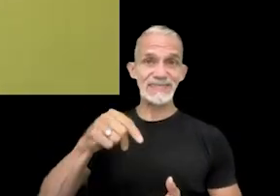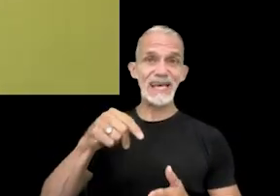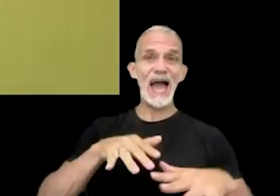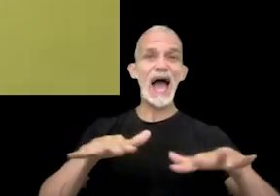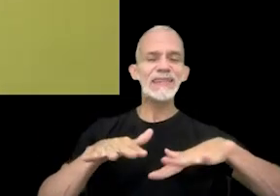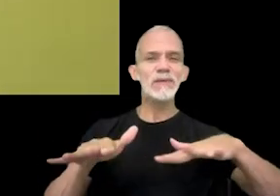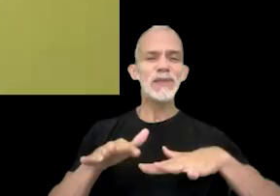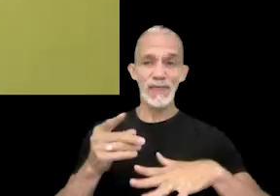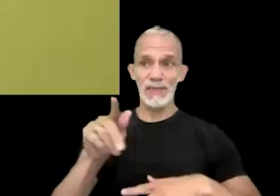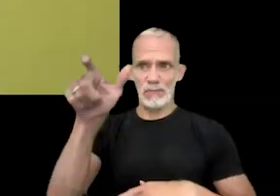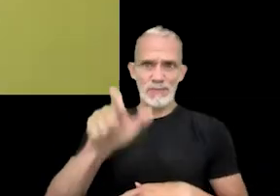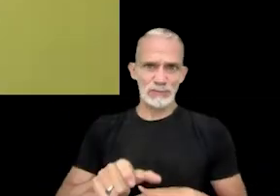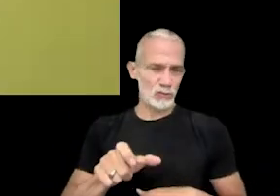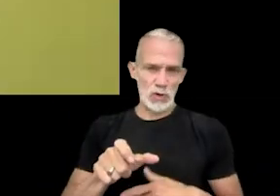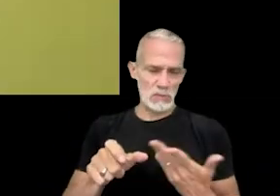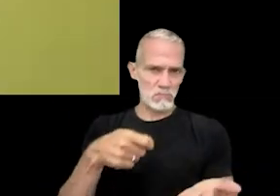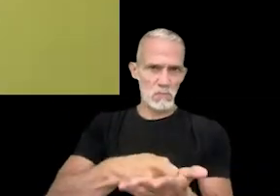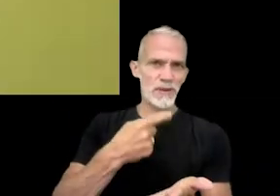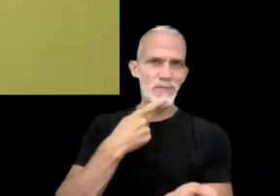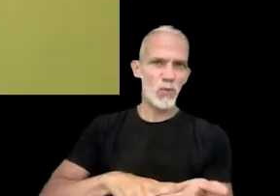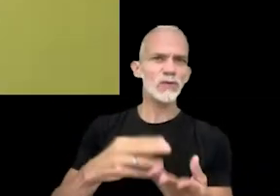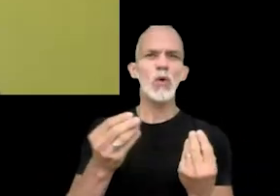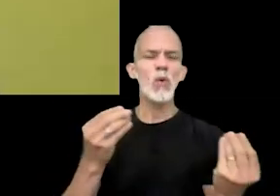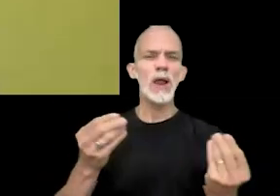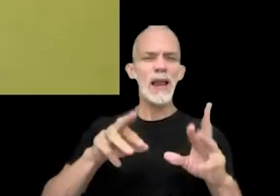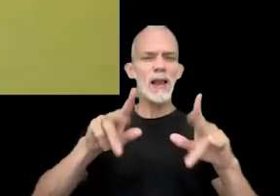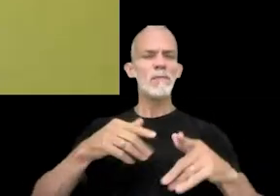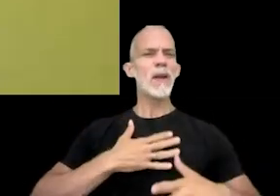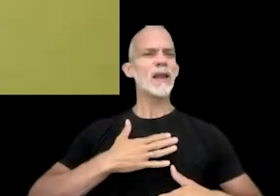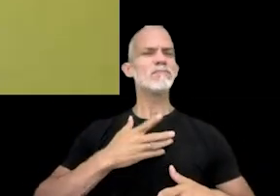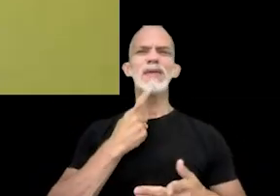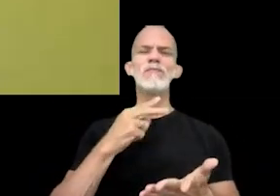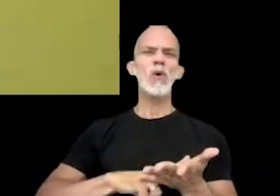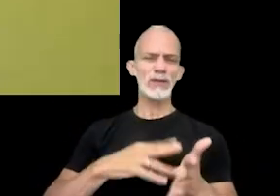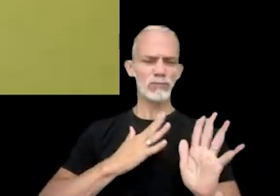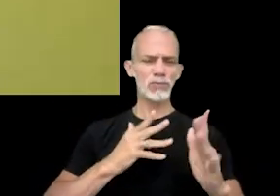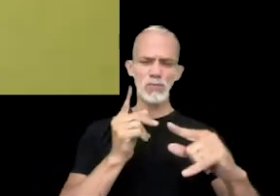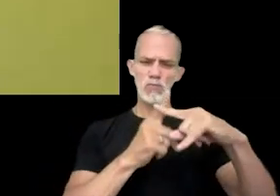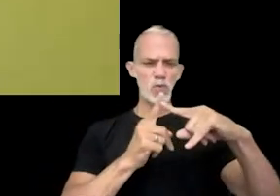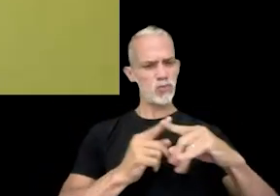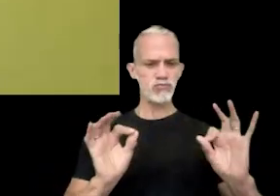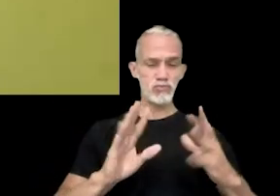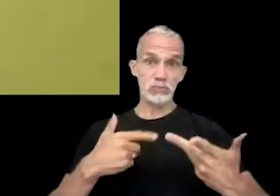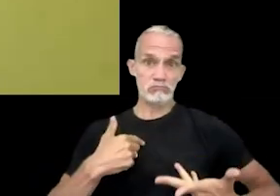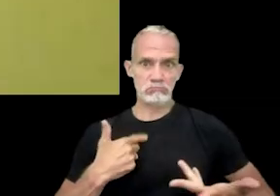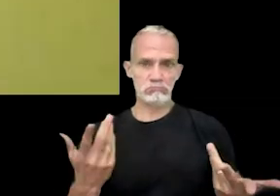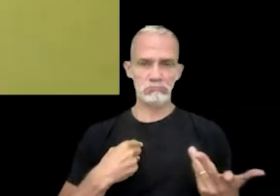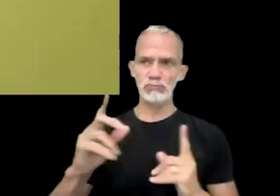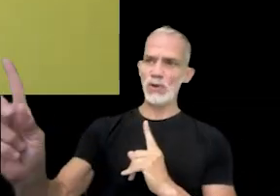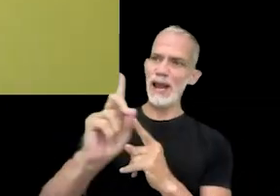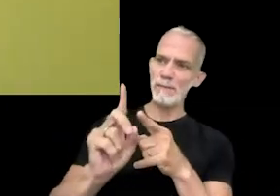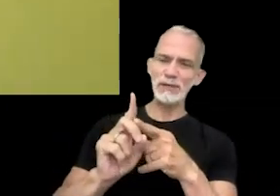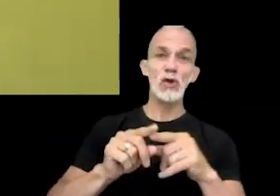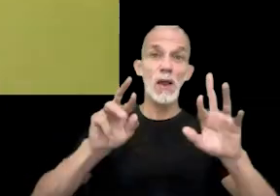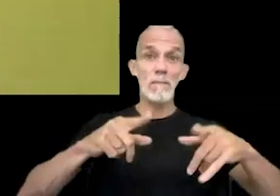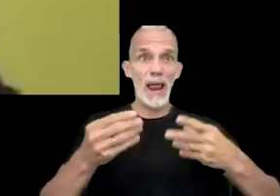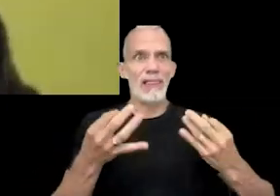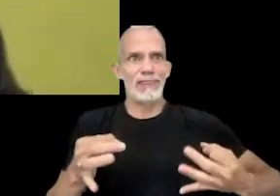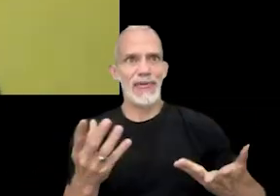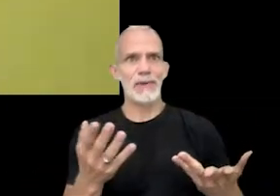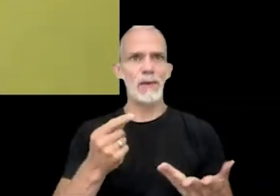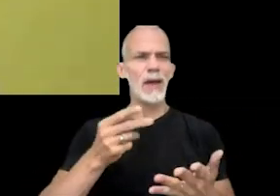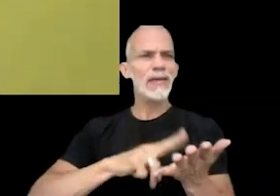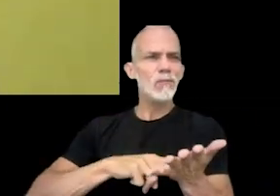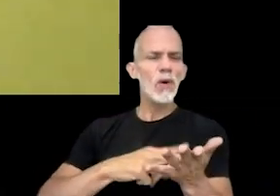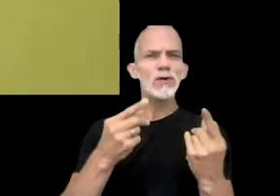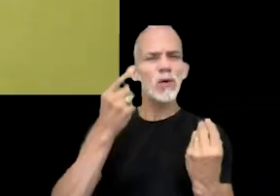del contribuyente, que es la planificación fiscal. Si yo no estoy frente a un contribuyente que haga planificación fiscal, y